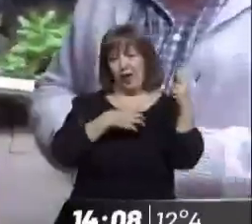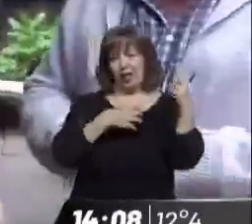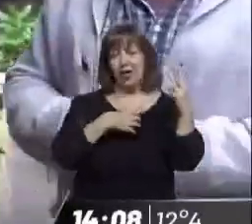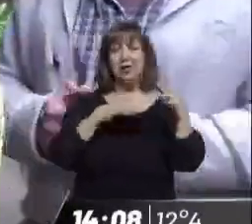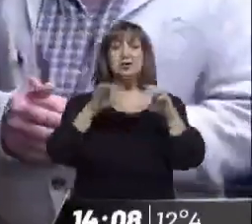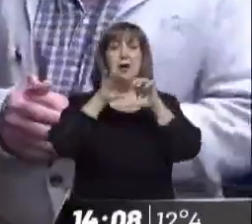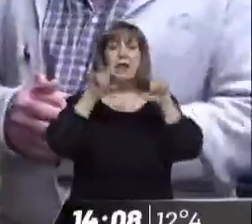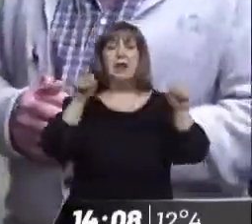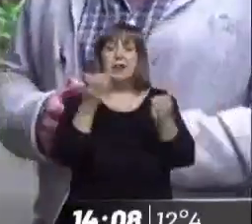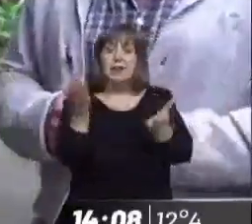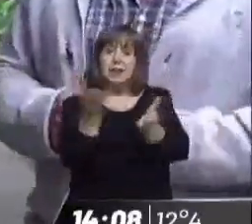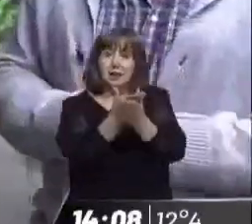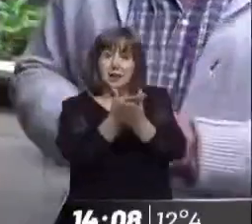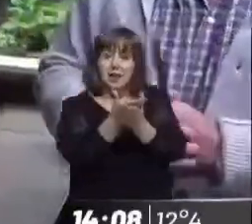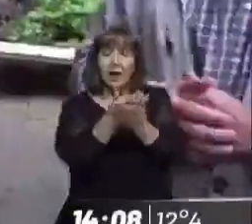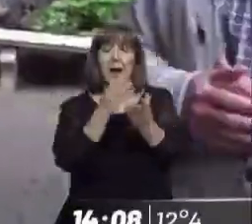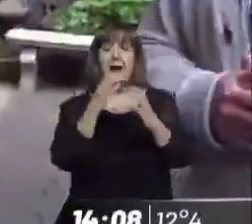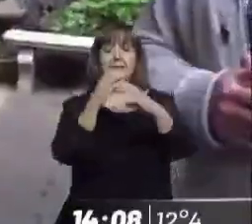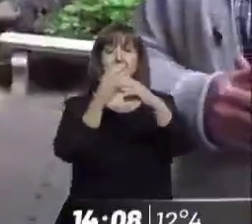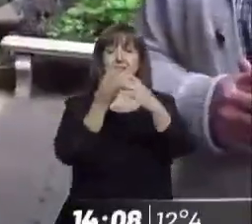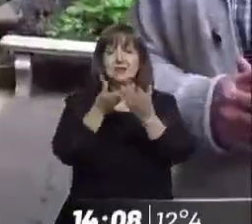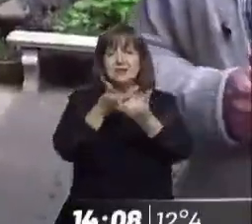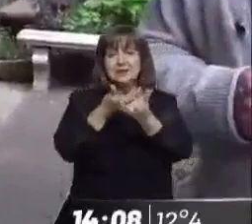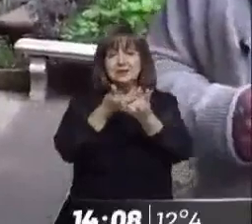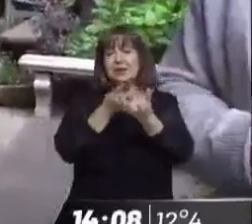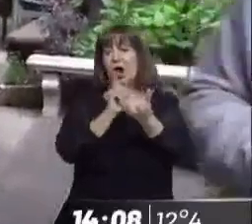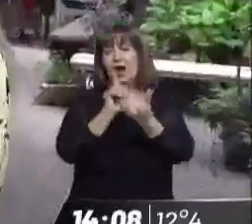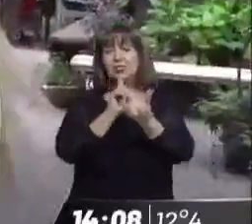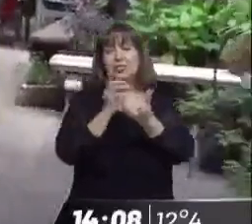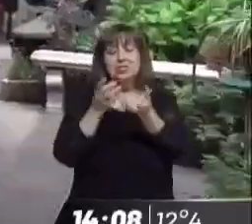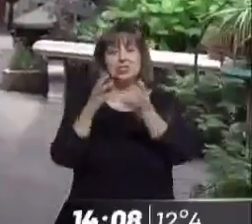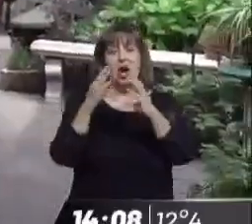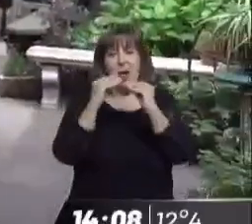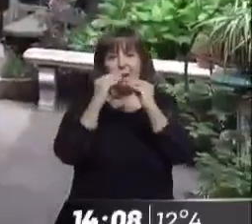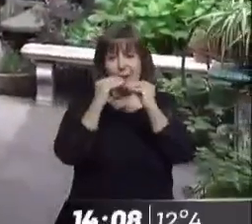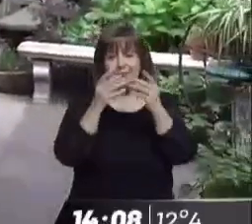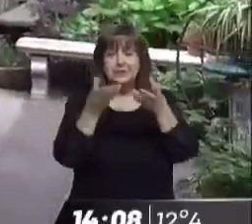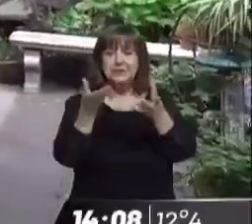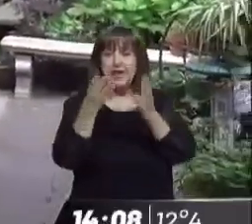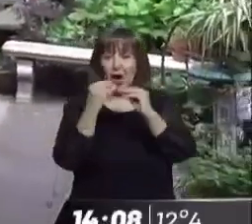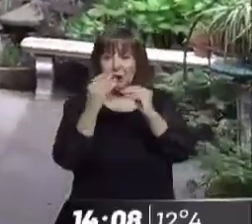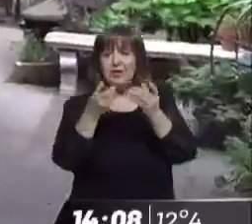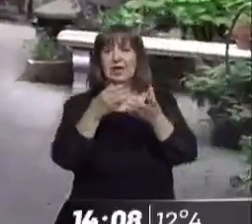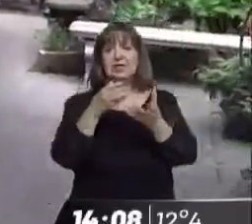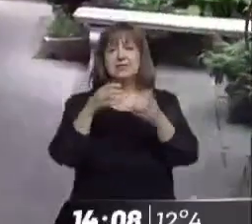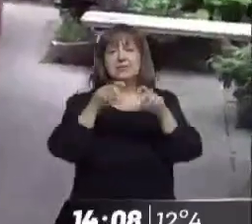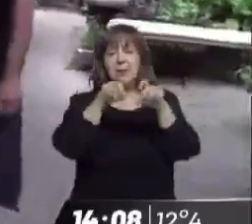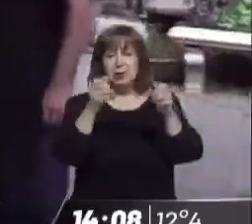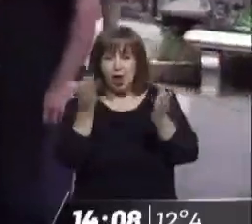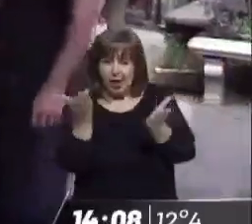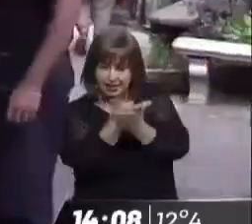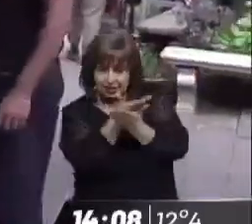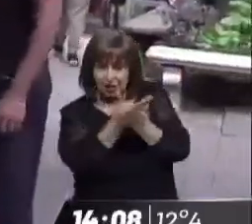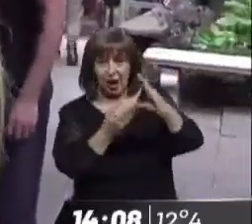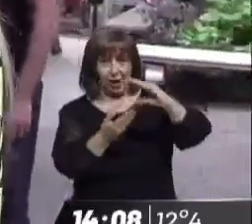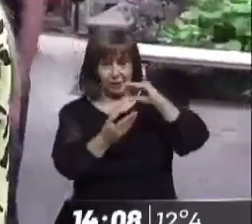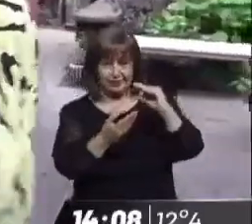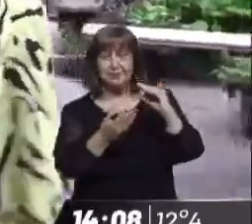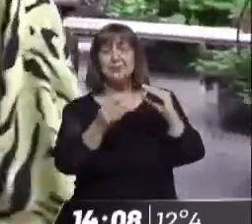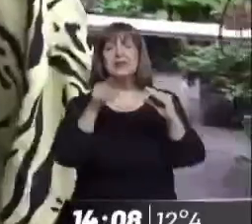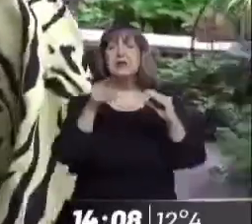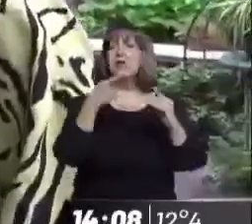para los turistas, que muchos eligen el choripán, también la proboleta. ¿Y cuál es el corte de carne que más te